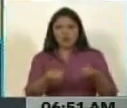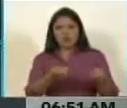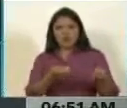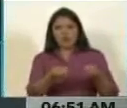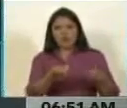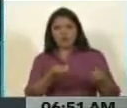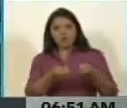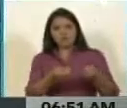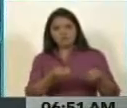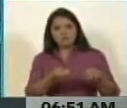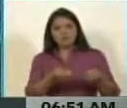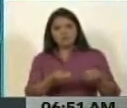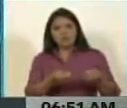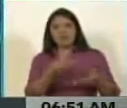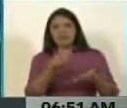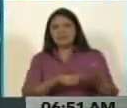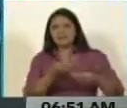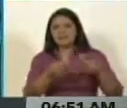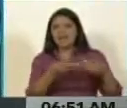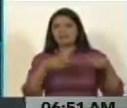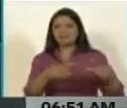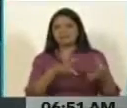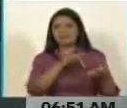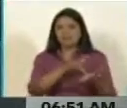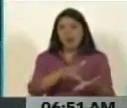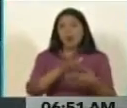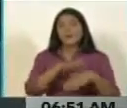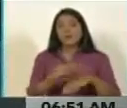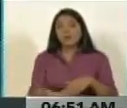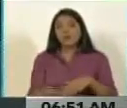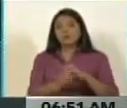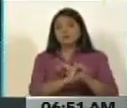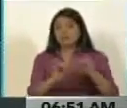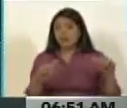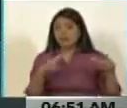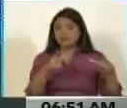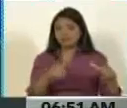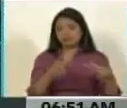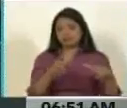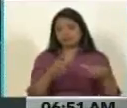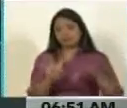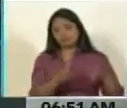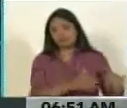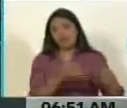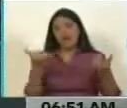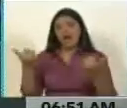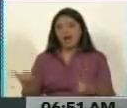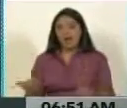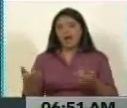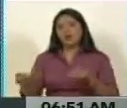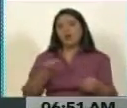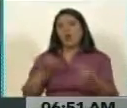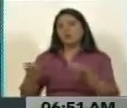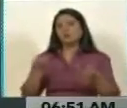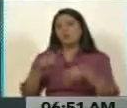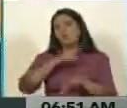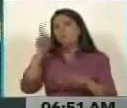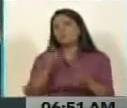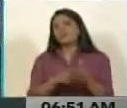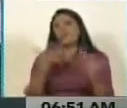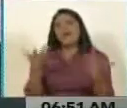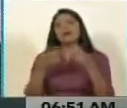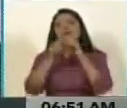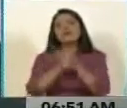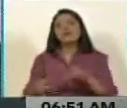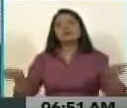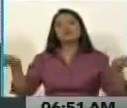en materia de disco, y ya que el disco ha pasado a segundo plano, ahora tienen el control absoluto de la difusión a